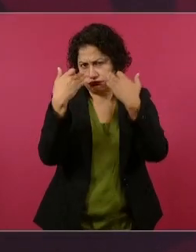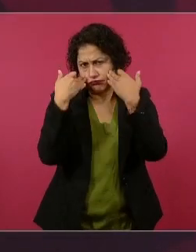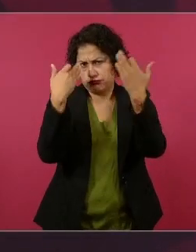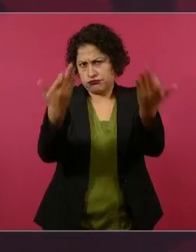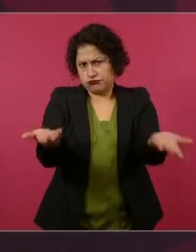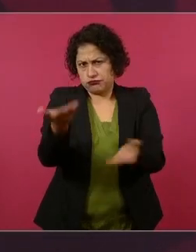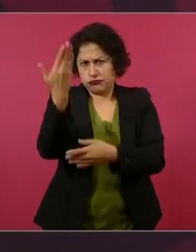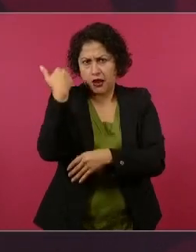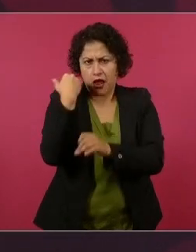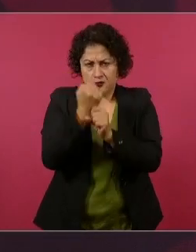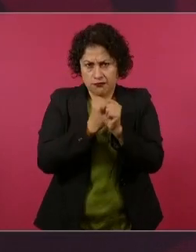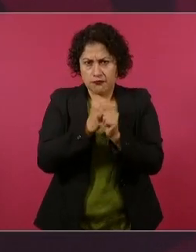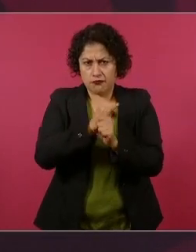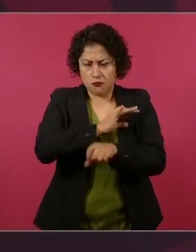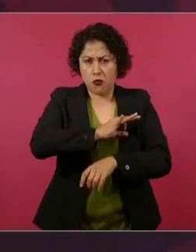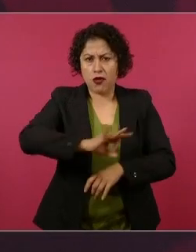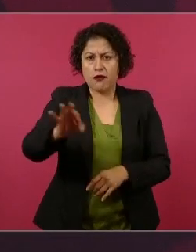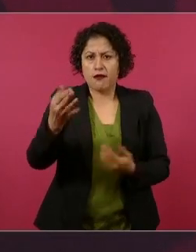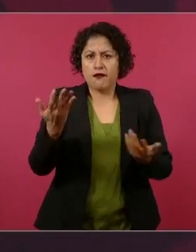se les daba en crédito